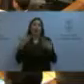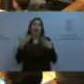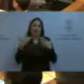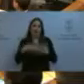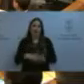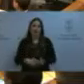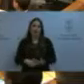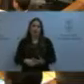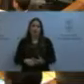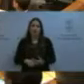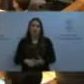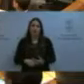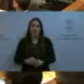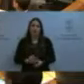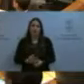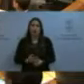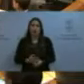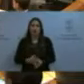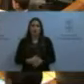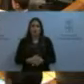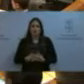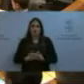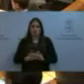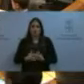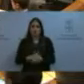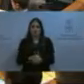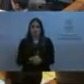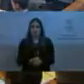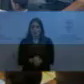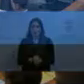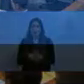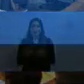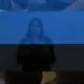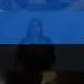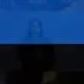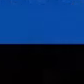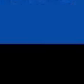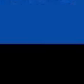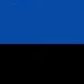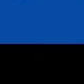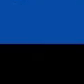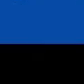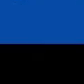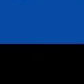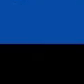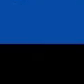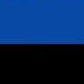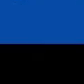Gracias, señora Gómez Alonso.